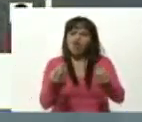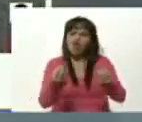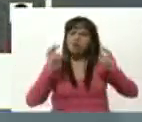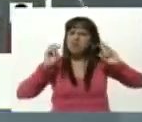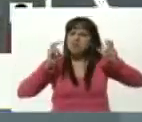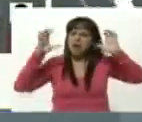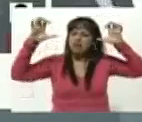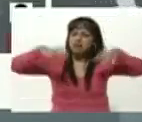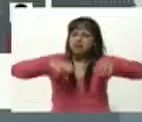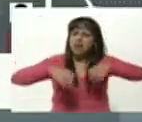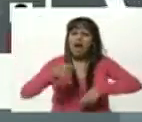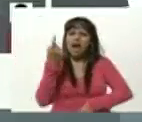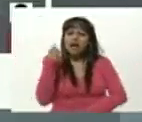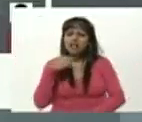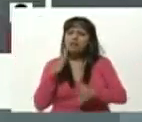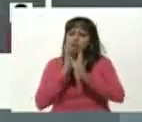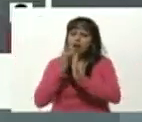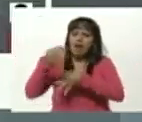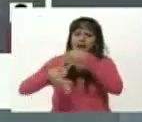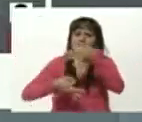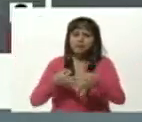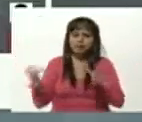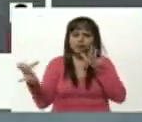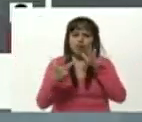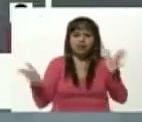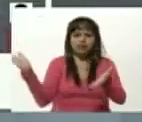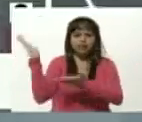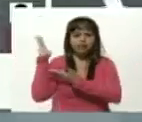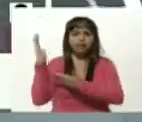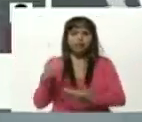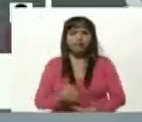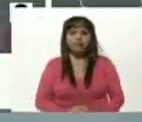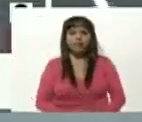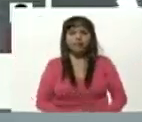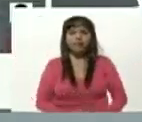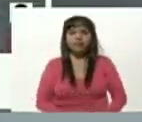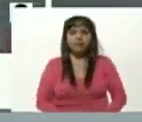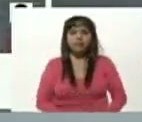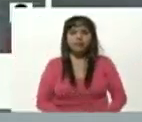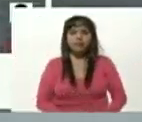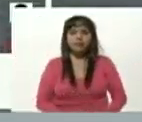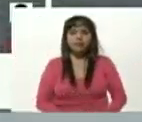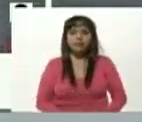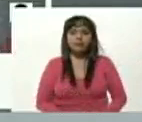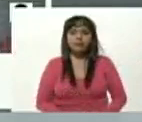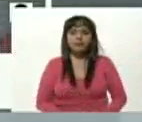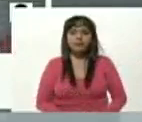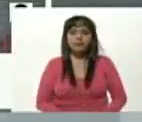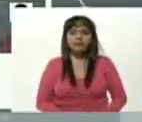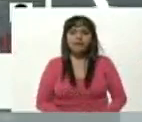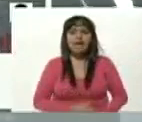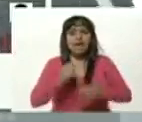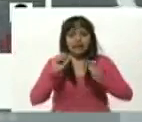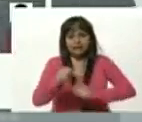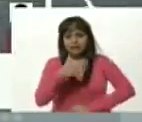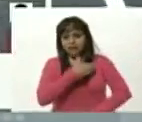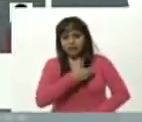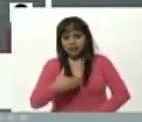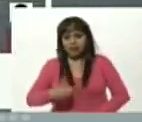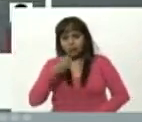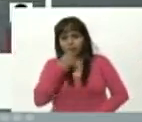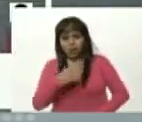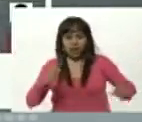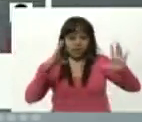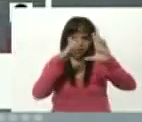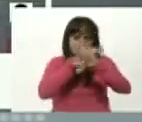de la lluvia de ayer? Cuéntamelo todo. Adelante, Rafael Lacaba. Sí, presidente. Bueno, buenas